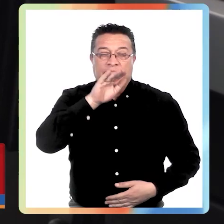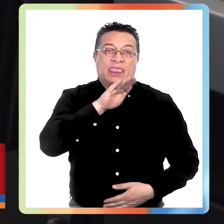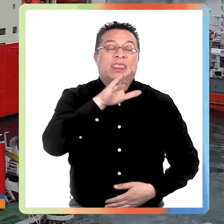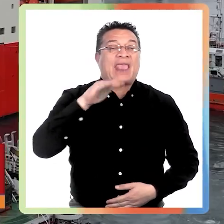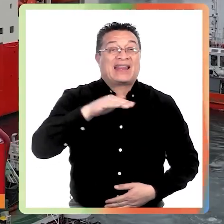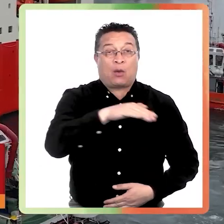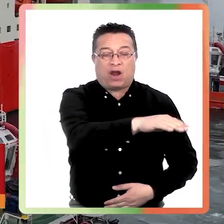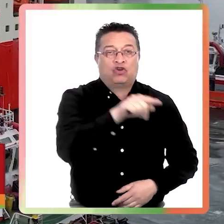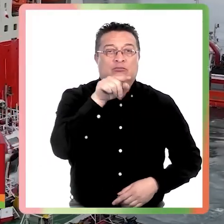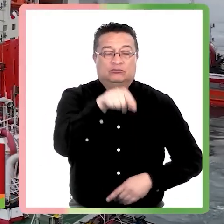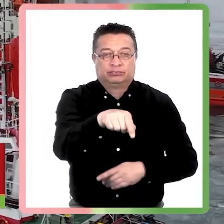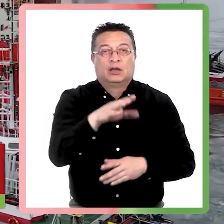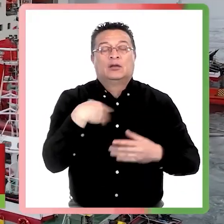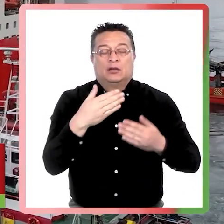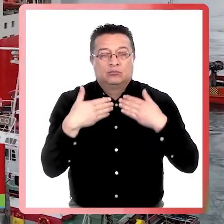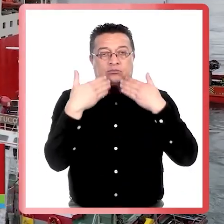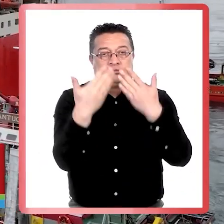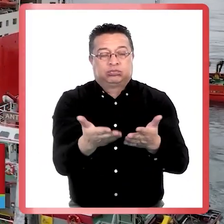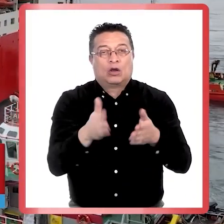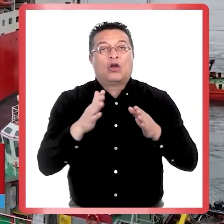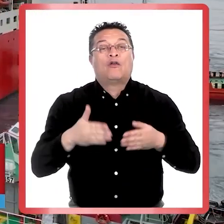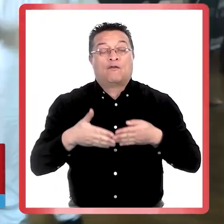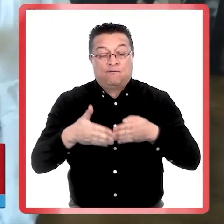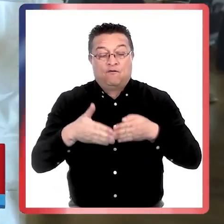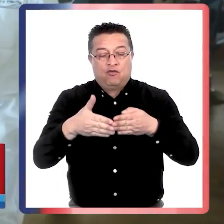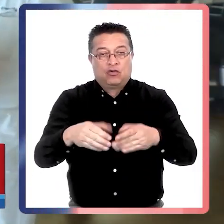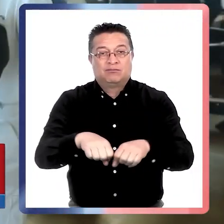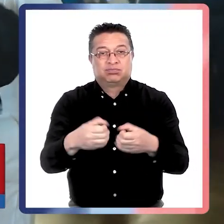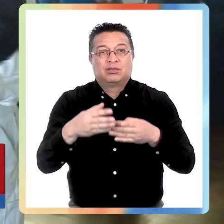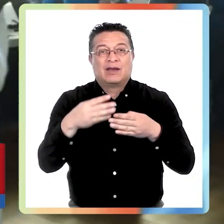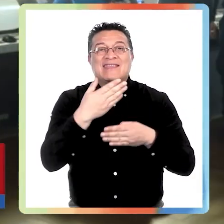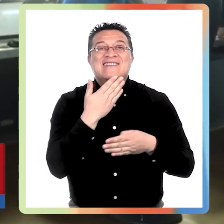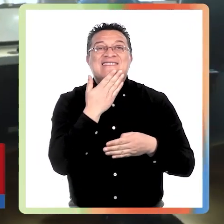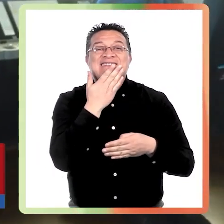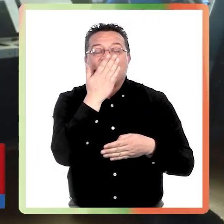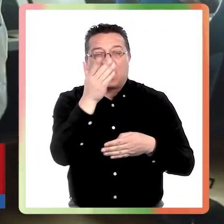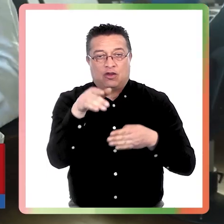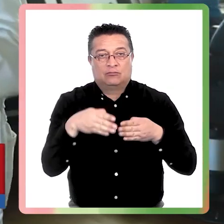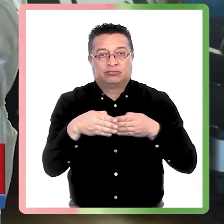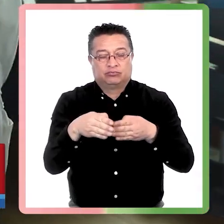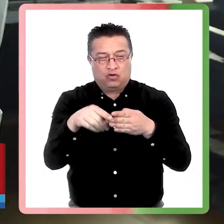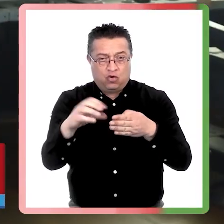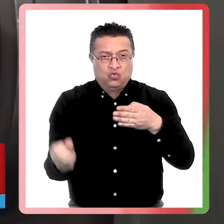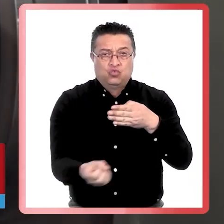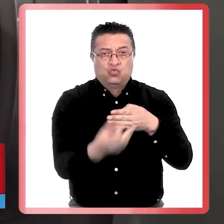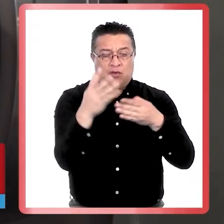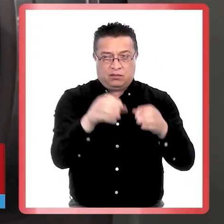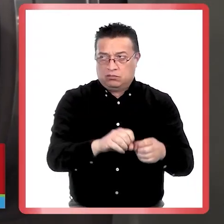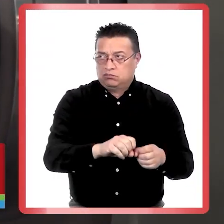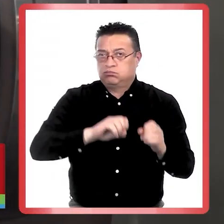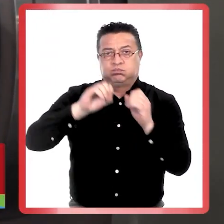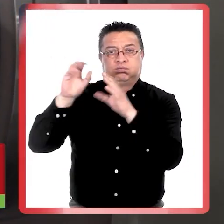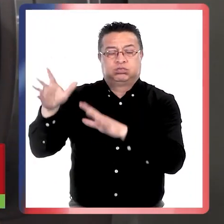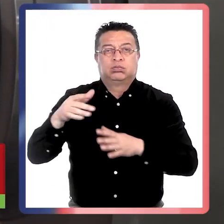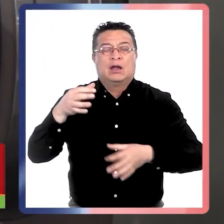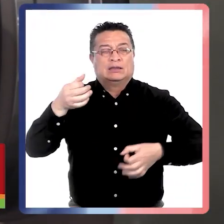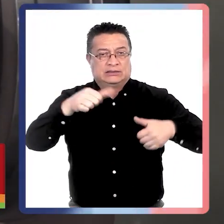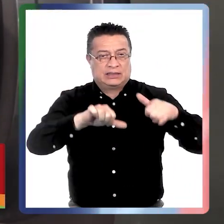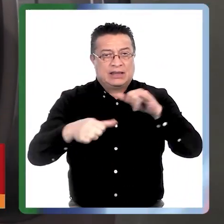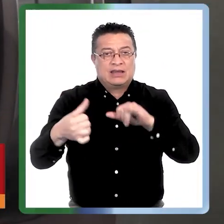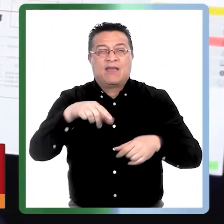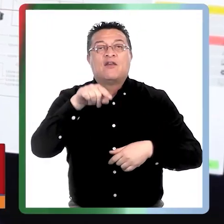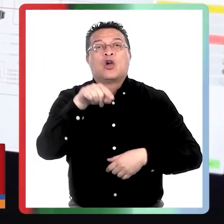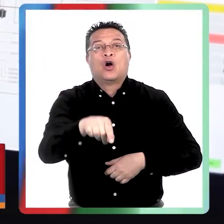Talcahuano para participar de la ceremonia de entrega del buque rompehielos Almirante Biel. La nave será una moderna plataforma científica